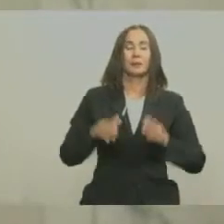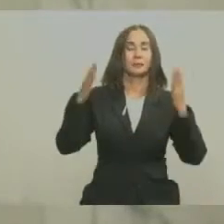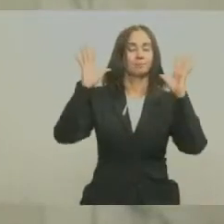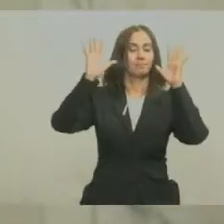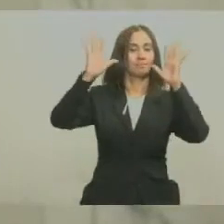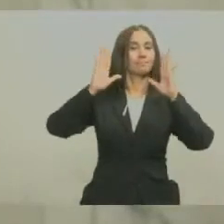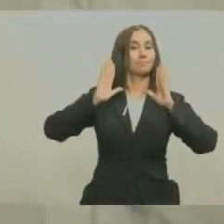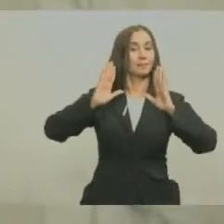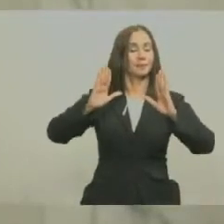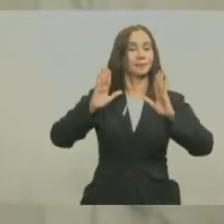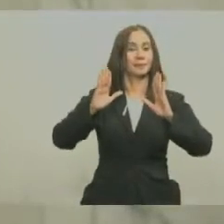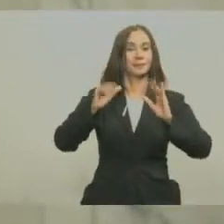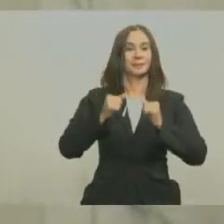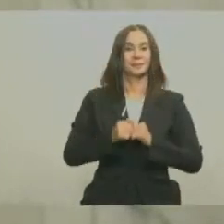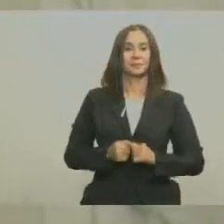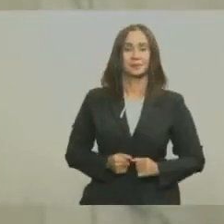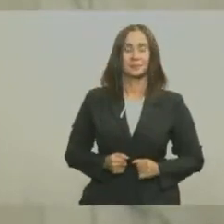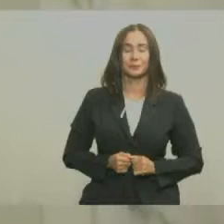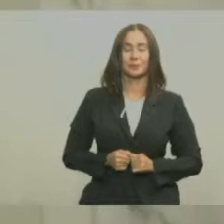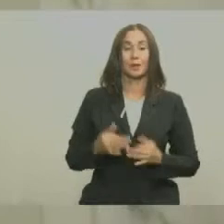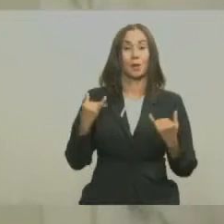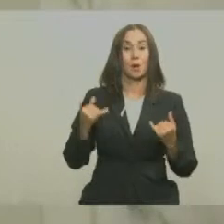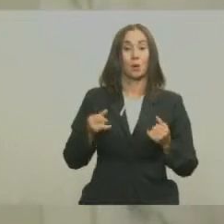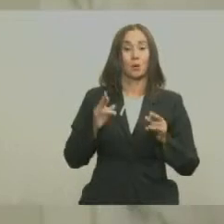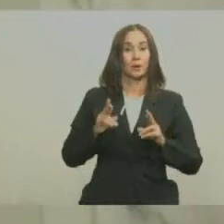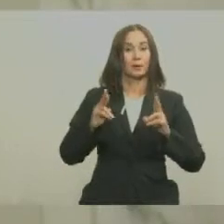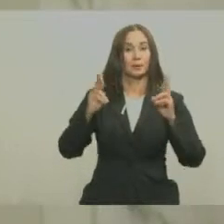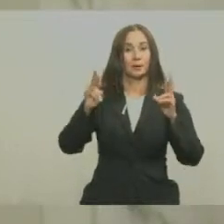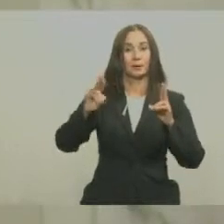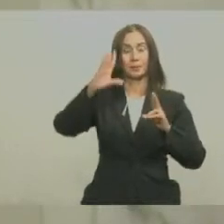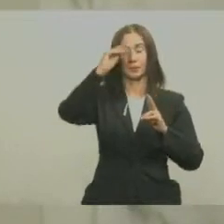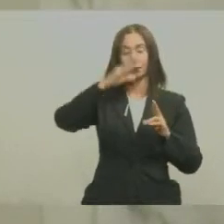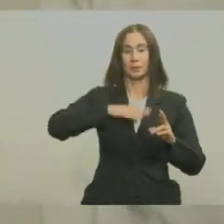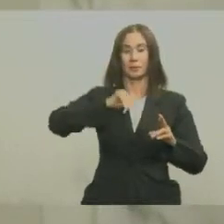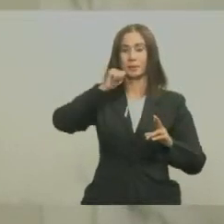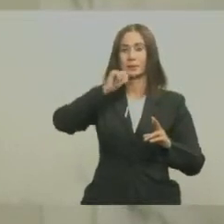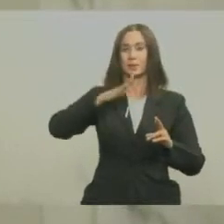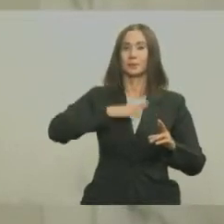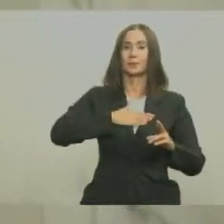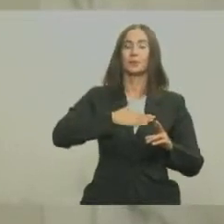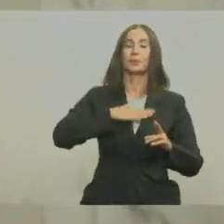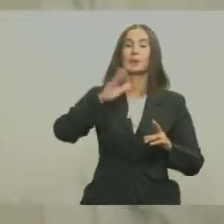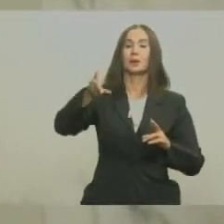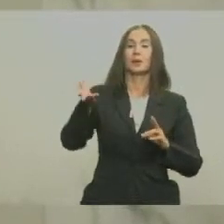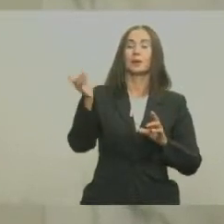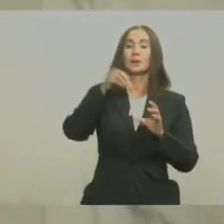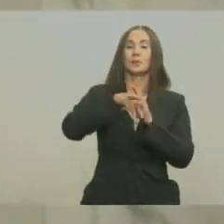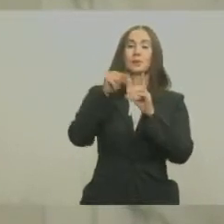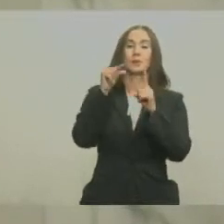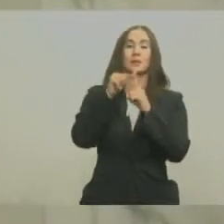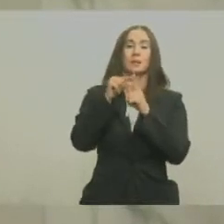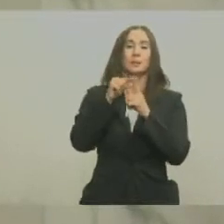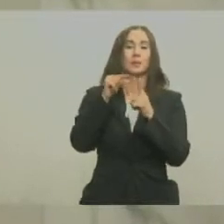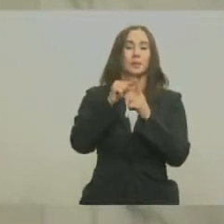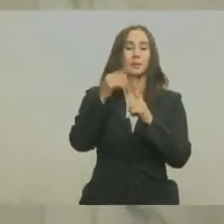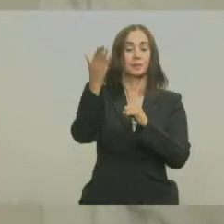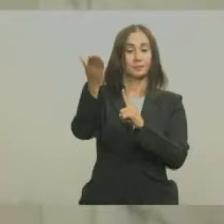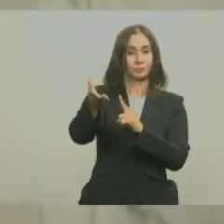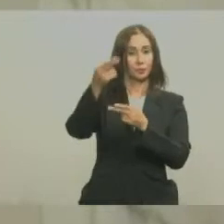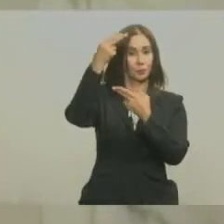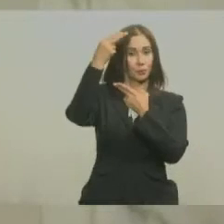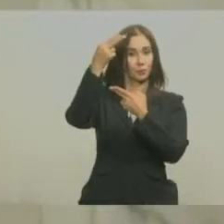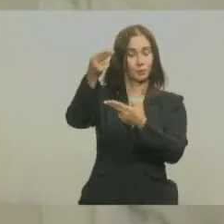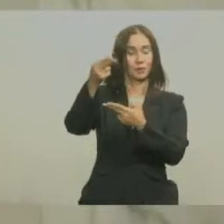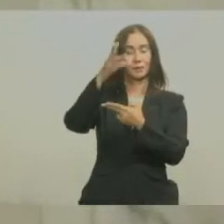Excelente, tremenda participación. Inmediatamente, señoras y señores, procedemos a introducir las palabras del